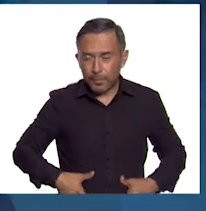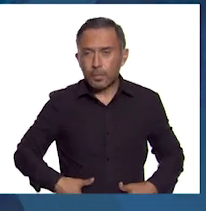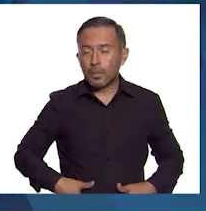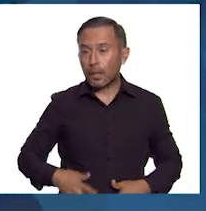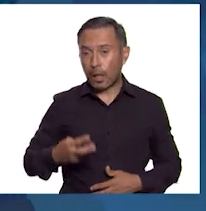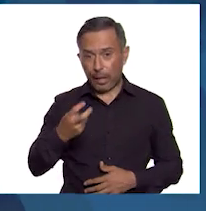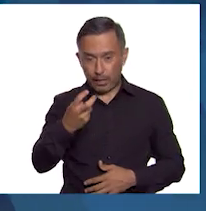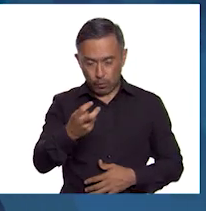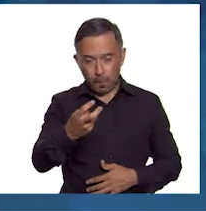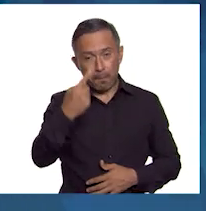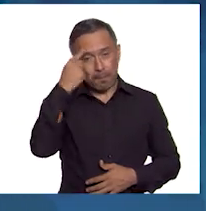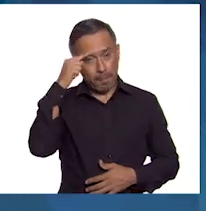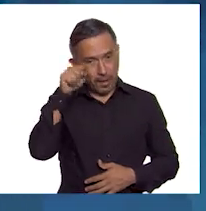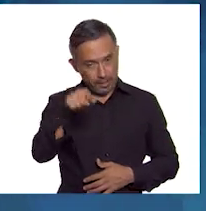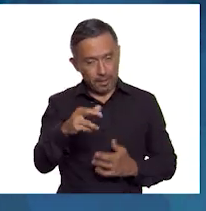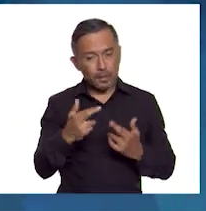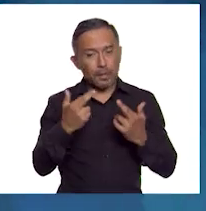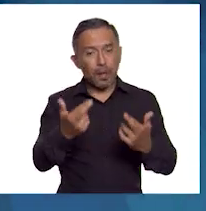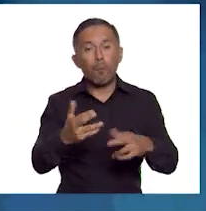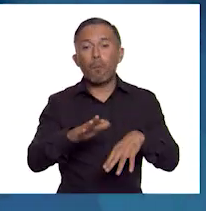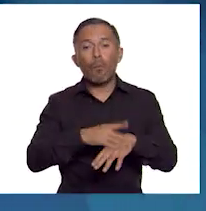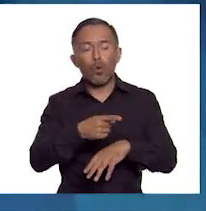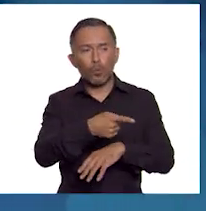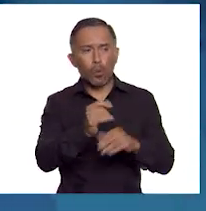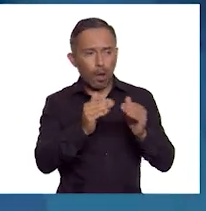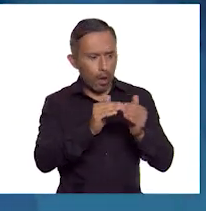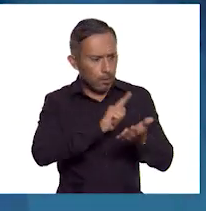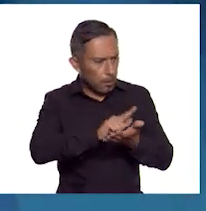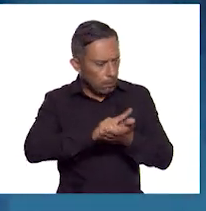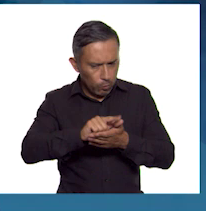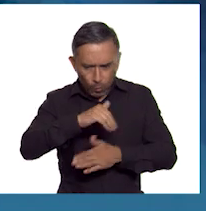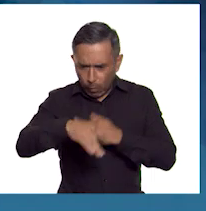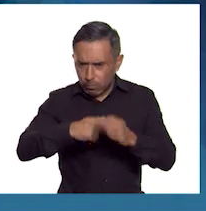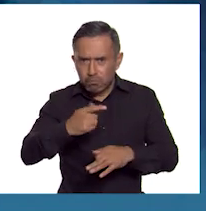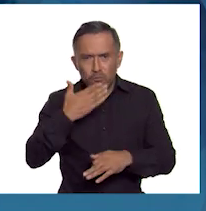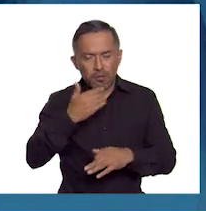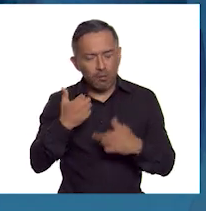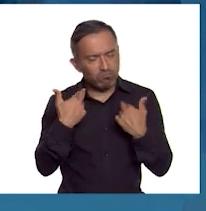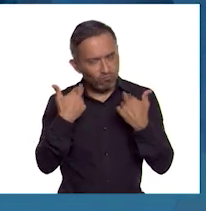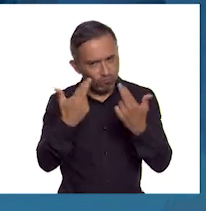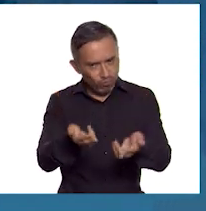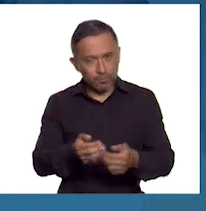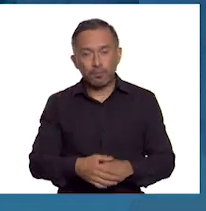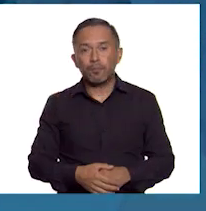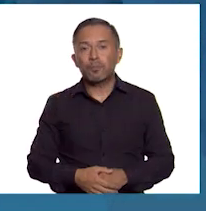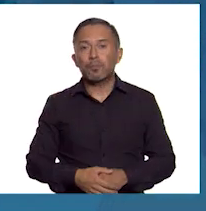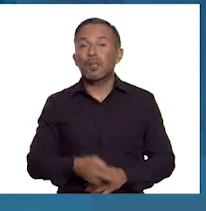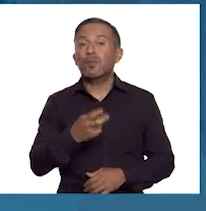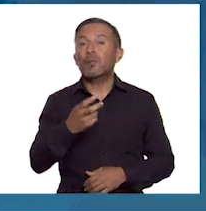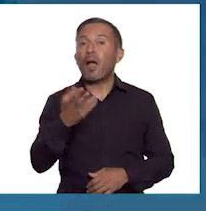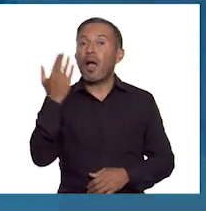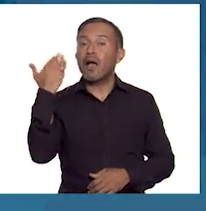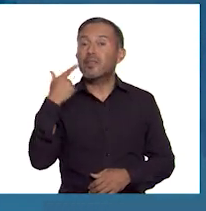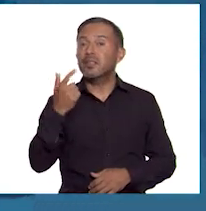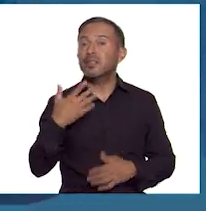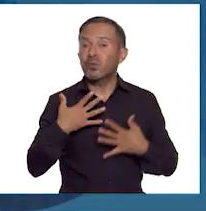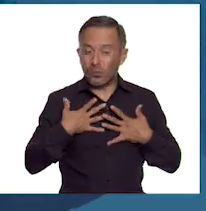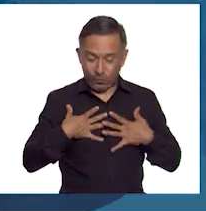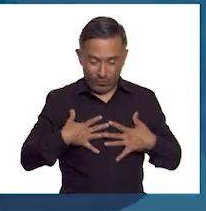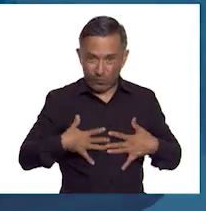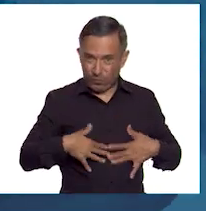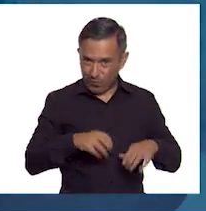ti porque has sido muy hacendosa, dijo la señora Hole, y le devolvió el huso que se le había caído en el